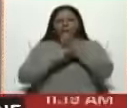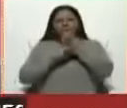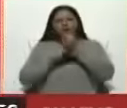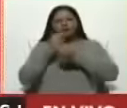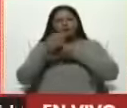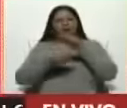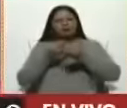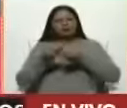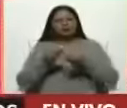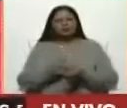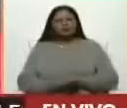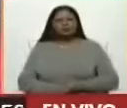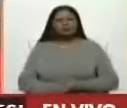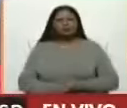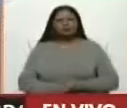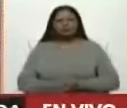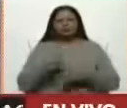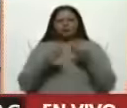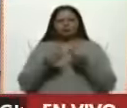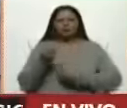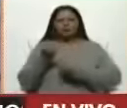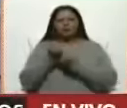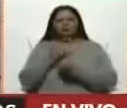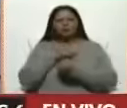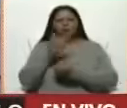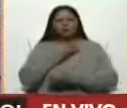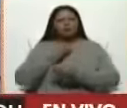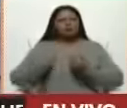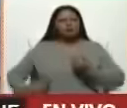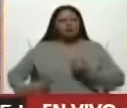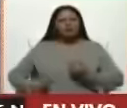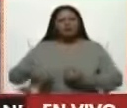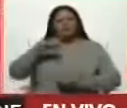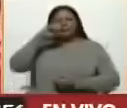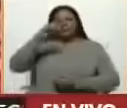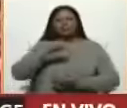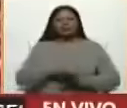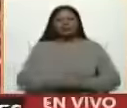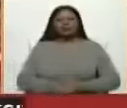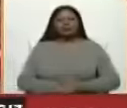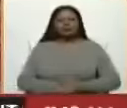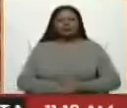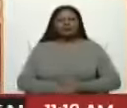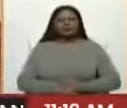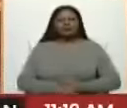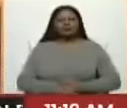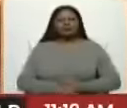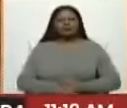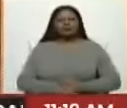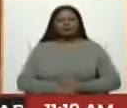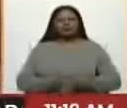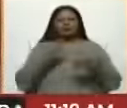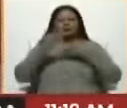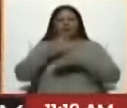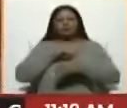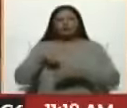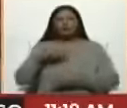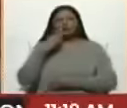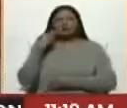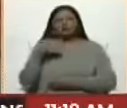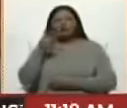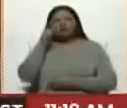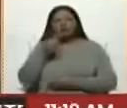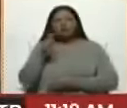para, bueno, respaldar a nuestro presidente candidato Nicolás Maduro Moro, para conversar con nuestro pueblo e